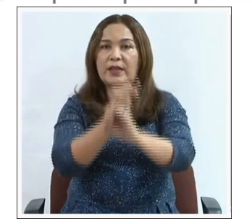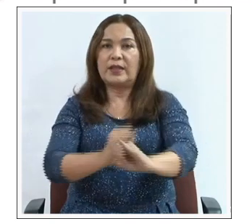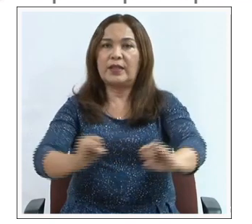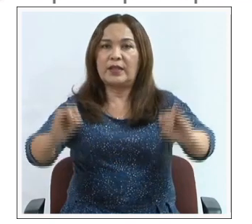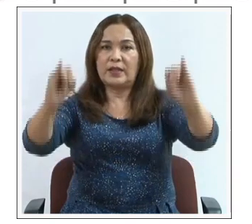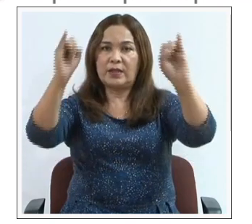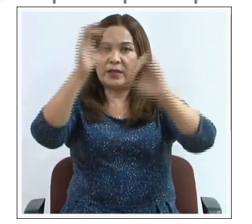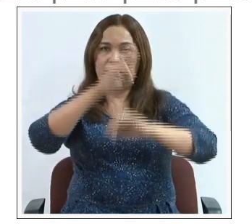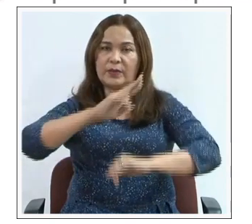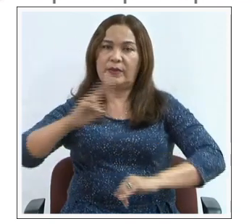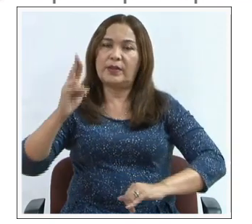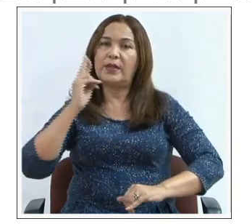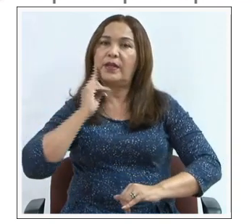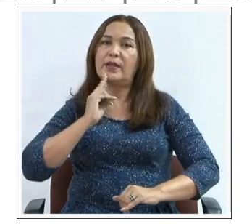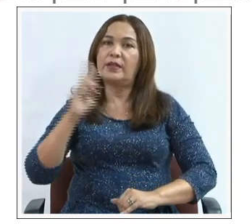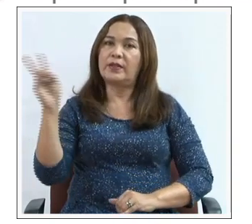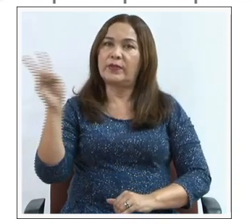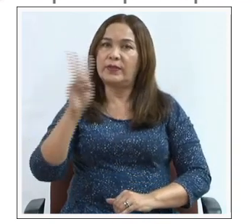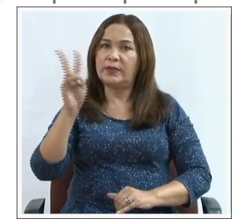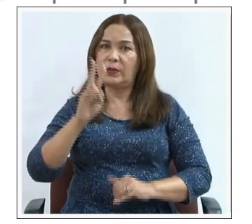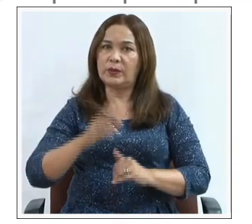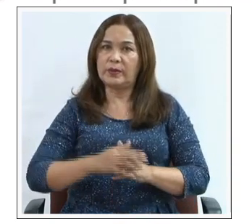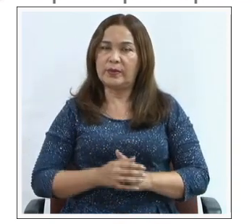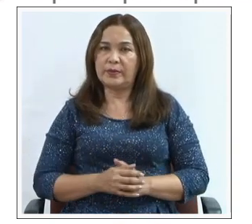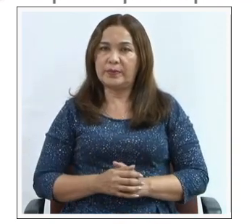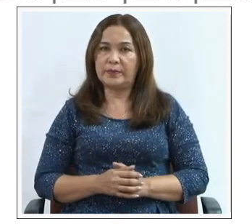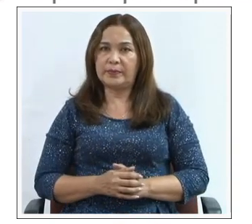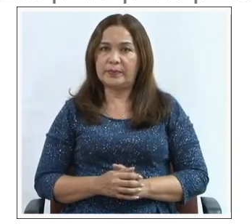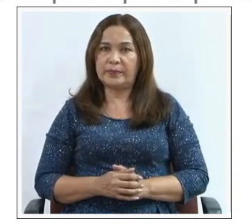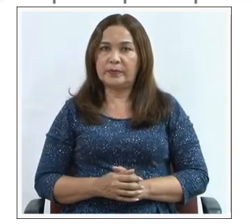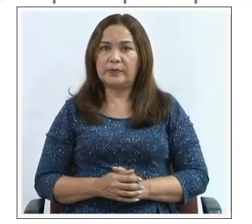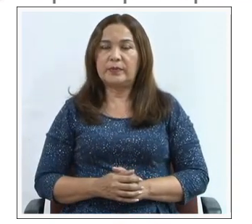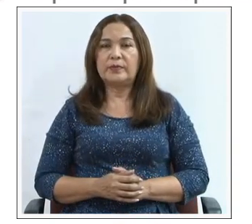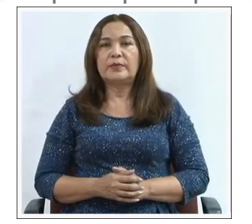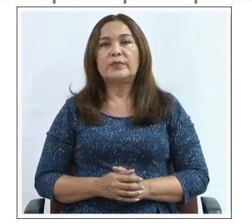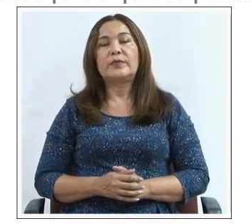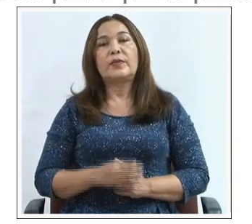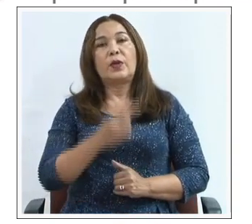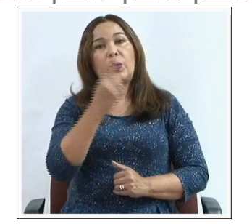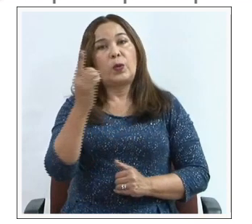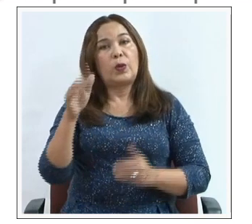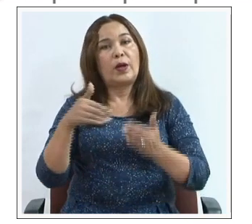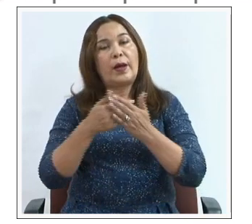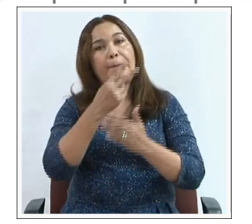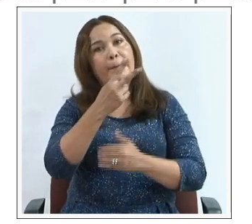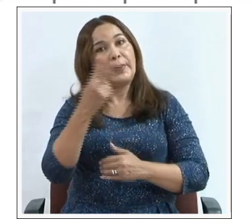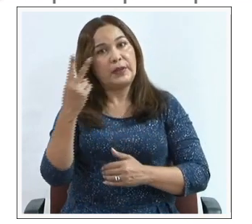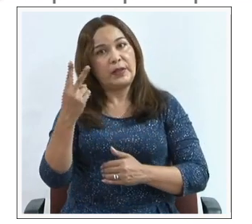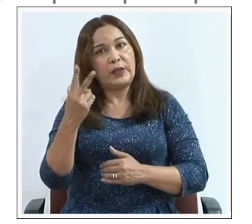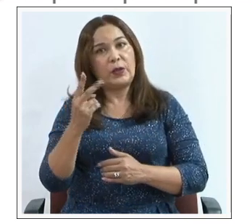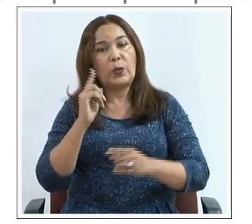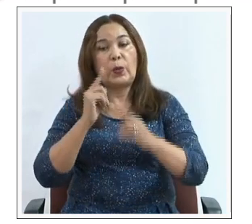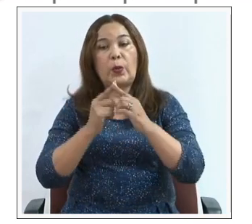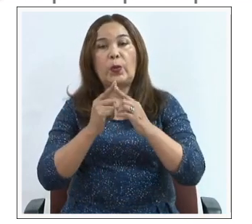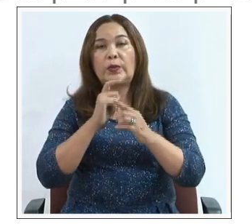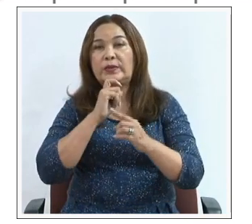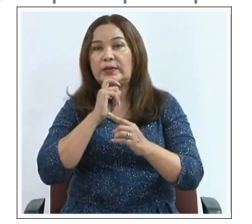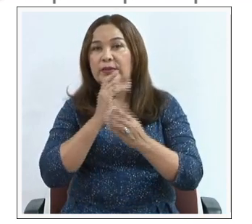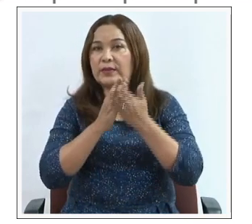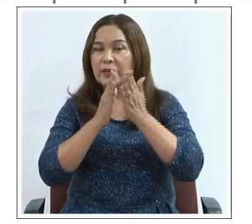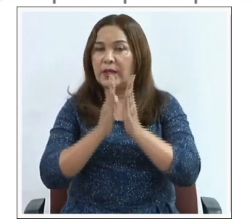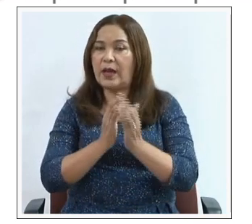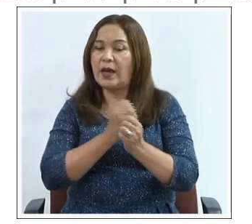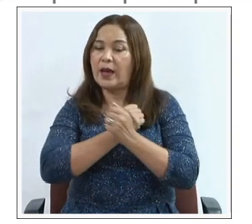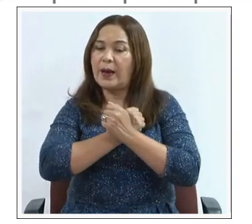de la república bolivariana de venezuela del día 11 al 22 reto estudiantil